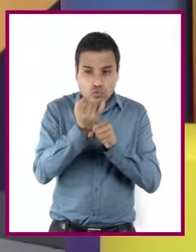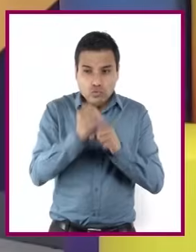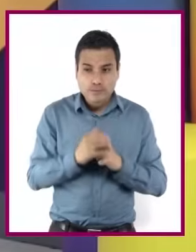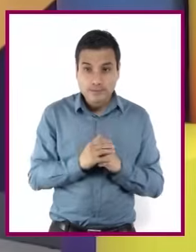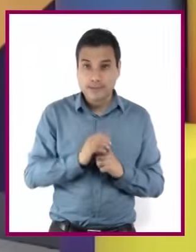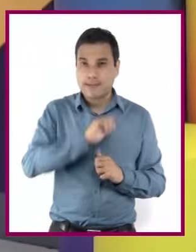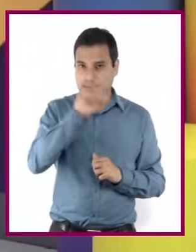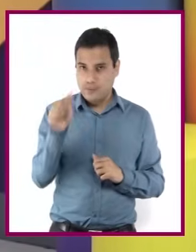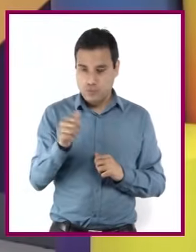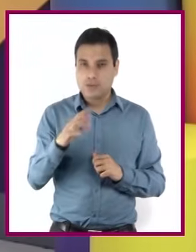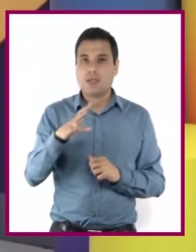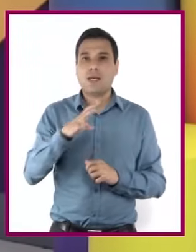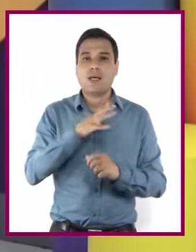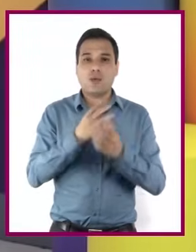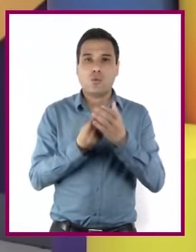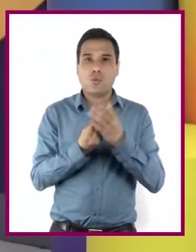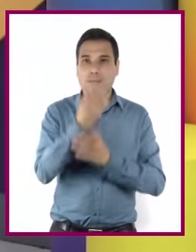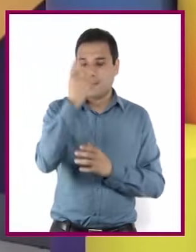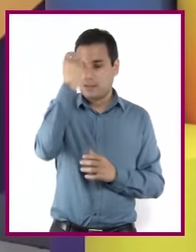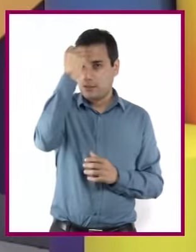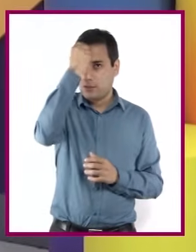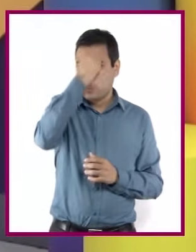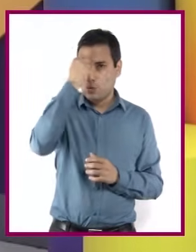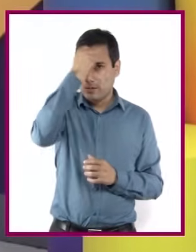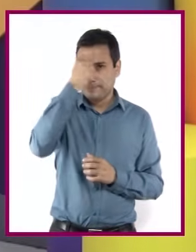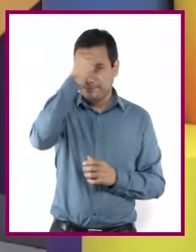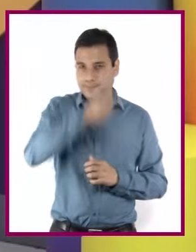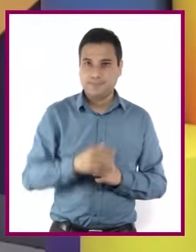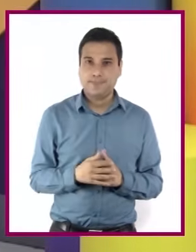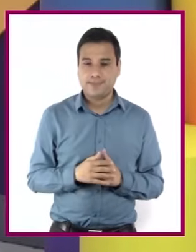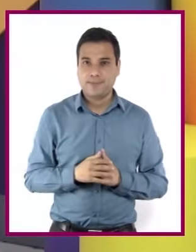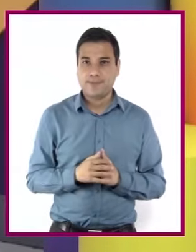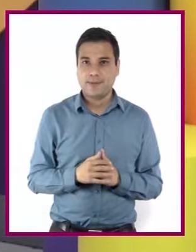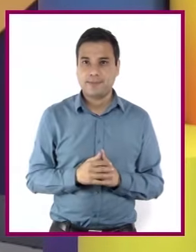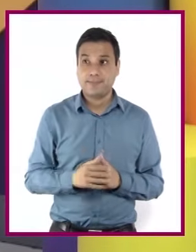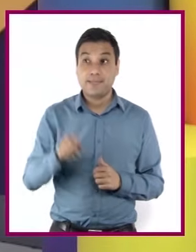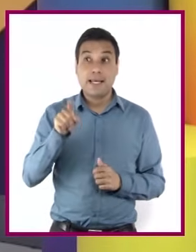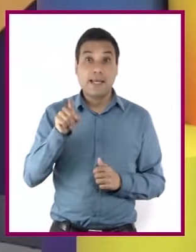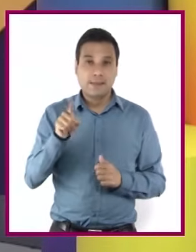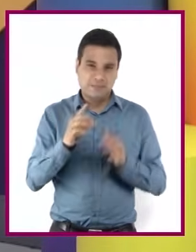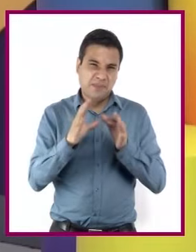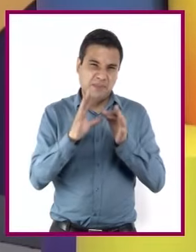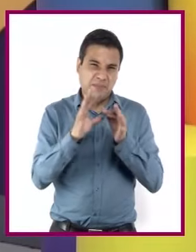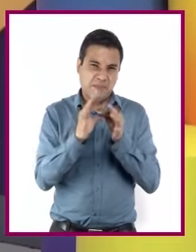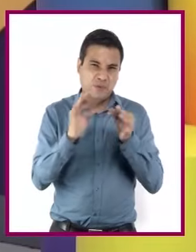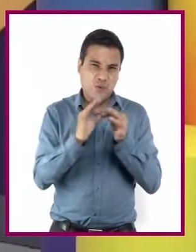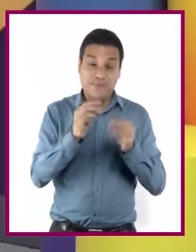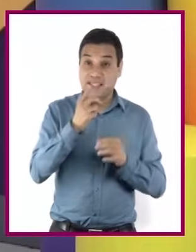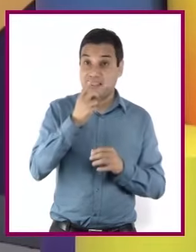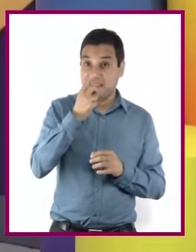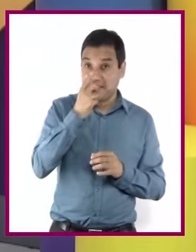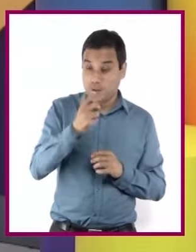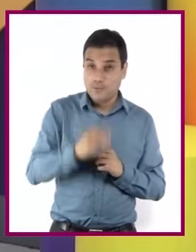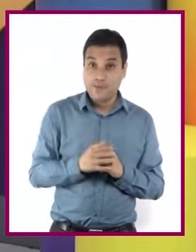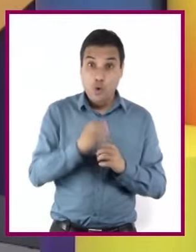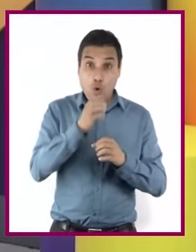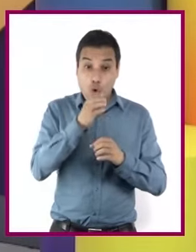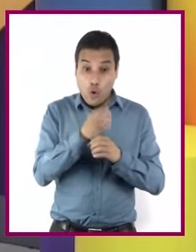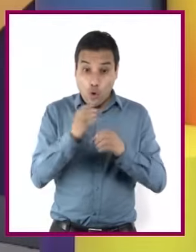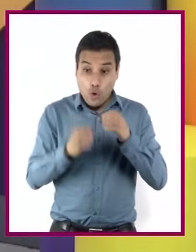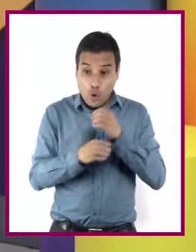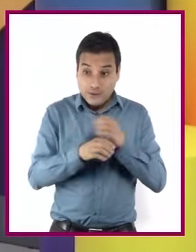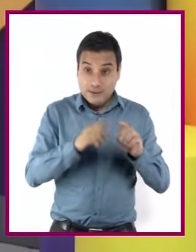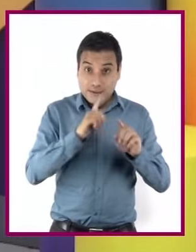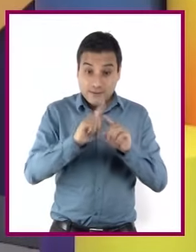una teoría acerca de los componentes de la materia, en la que se expresaba que los distintos elementos están formados